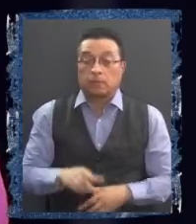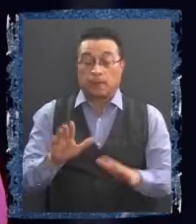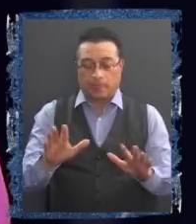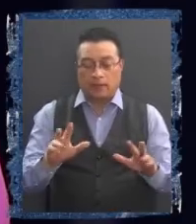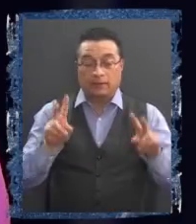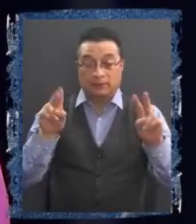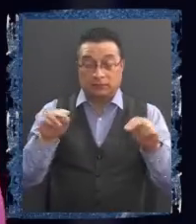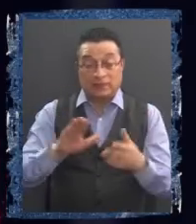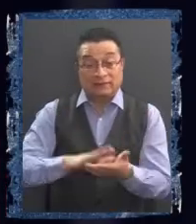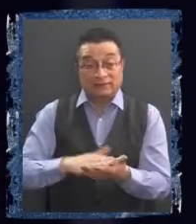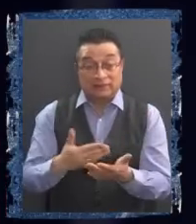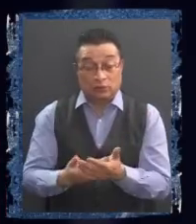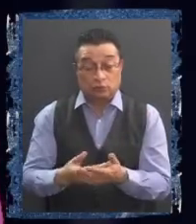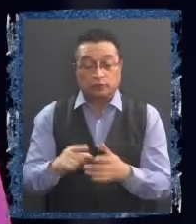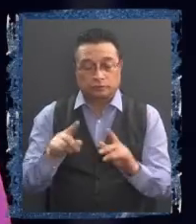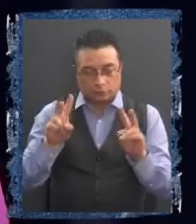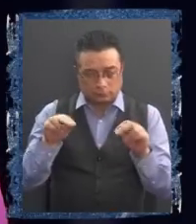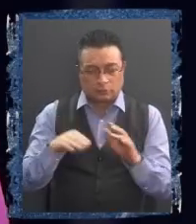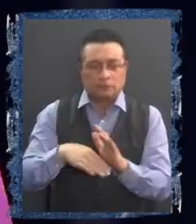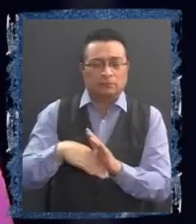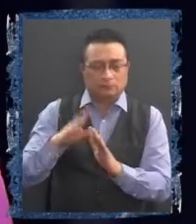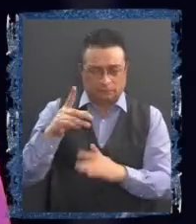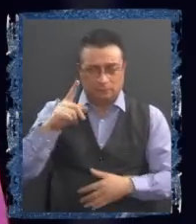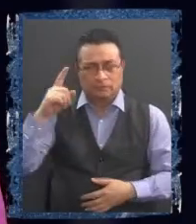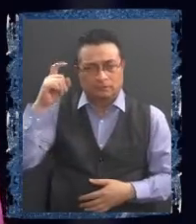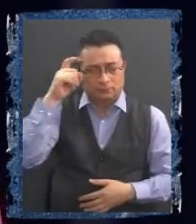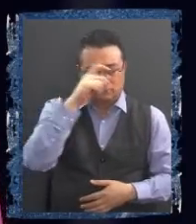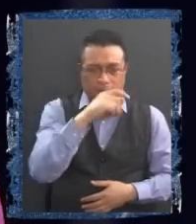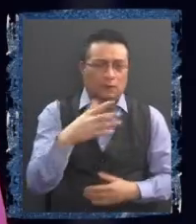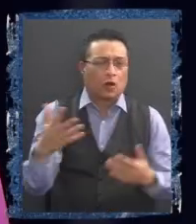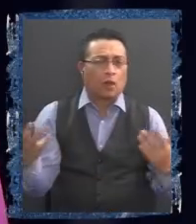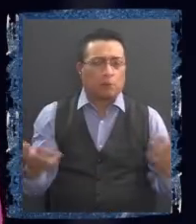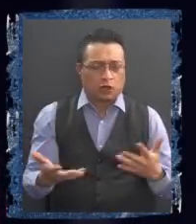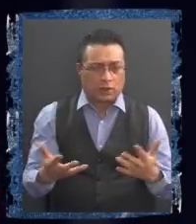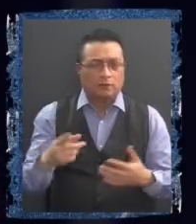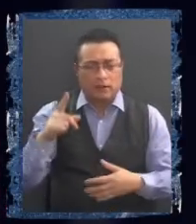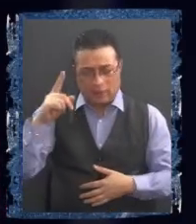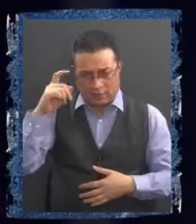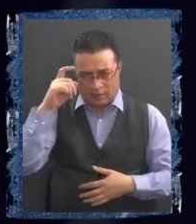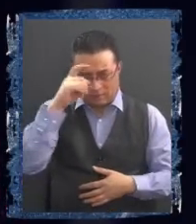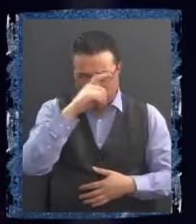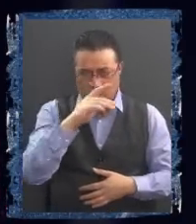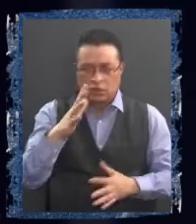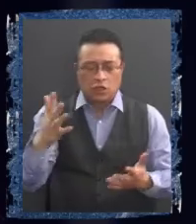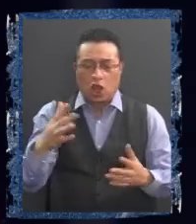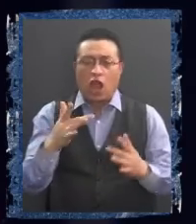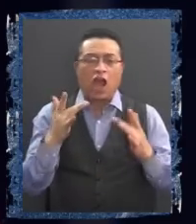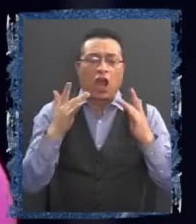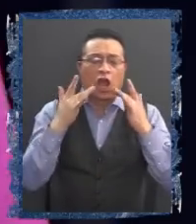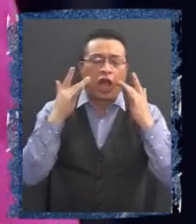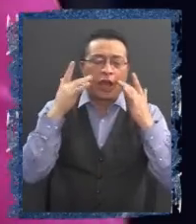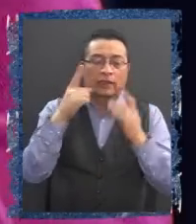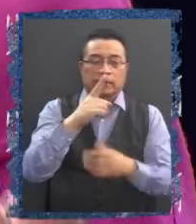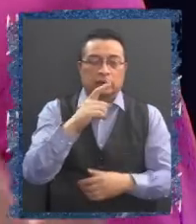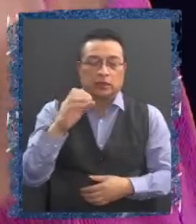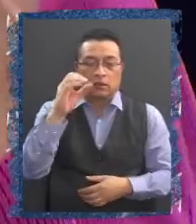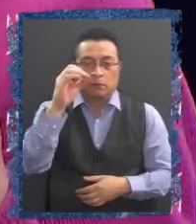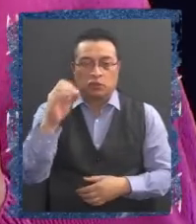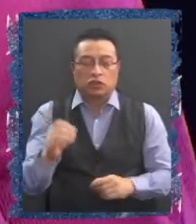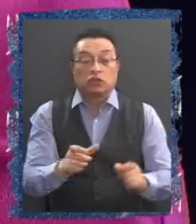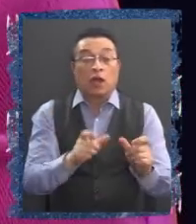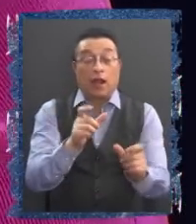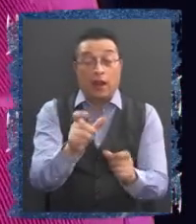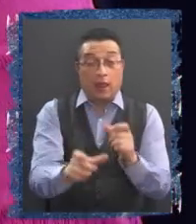es quizás de los temas más complejos porque es difícil que haya una satisfacción total de las personas